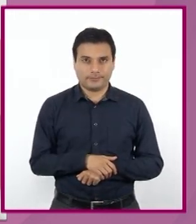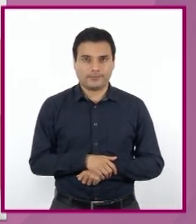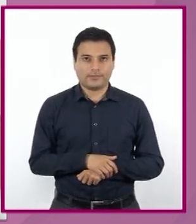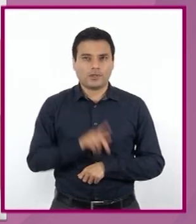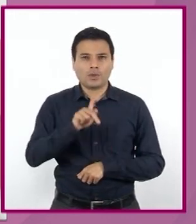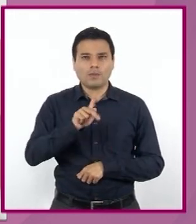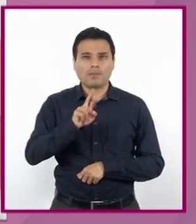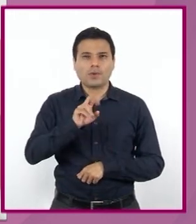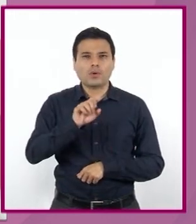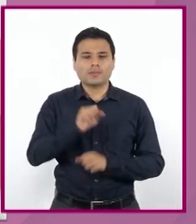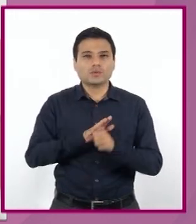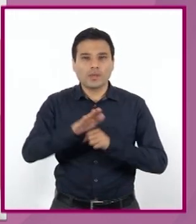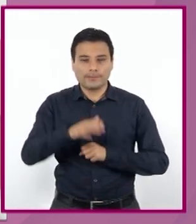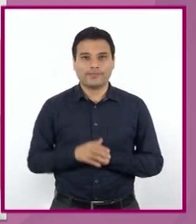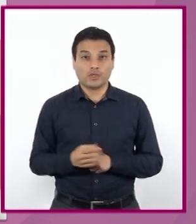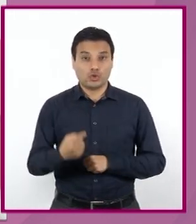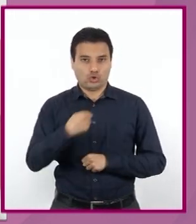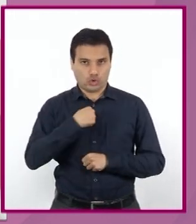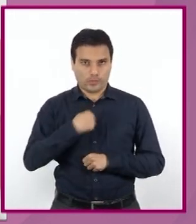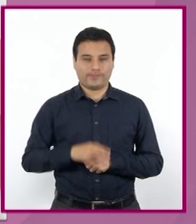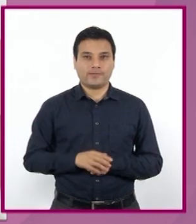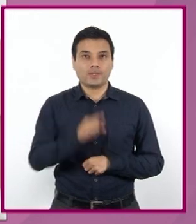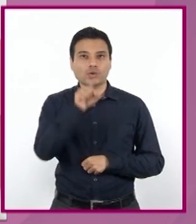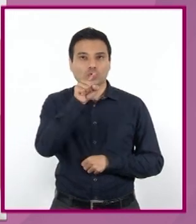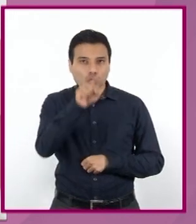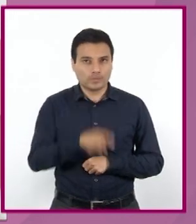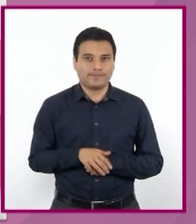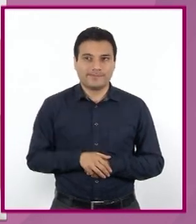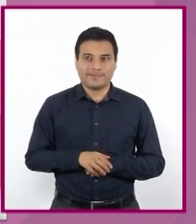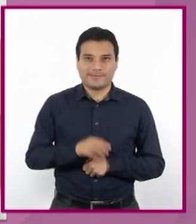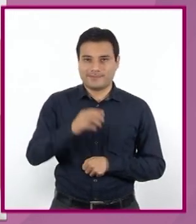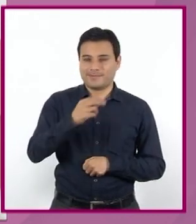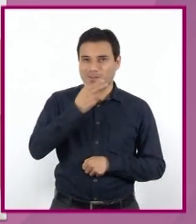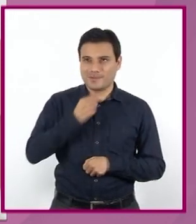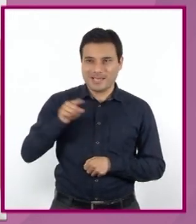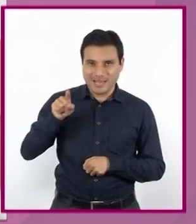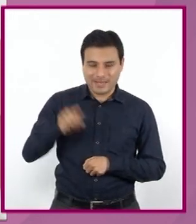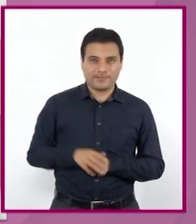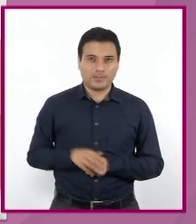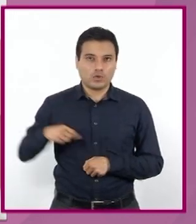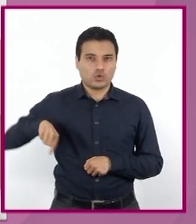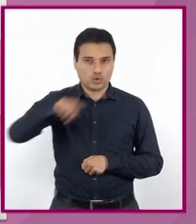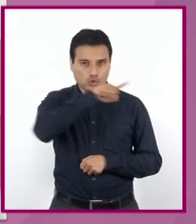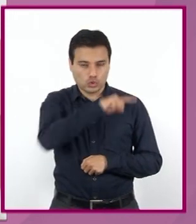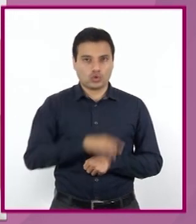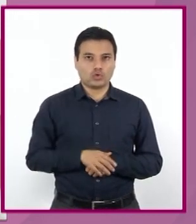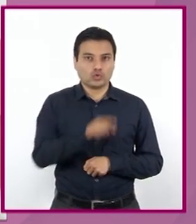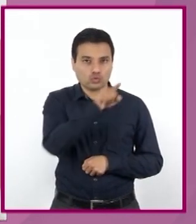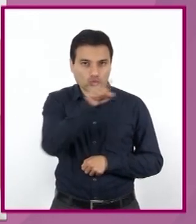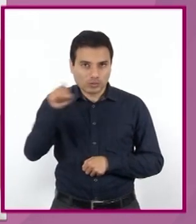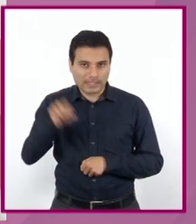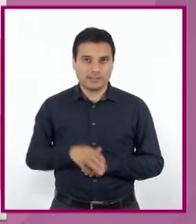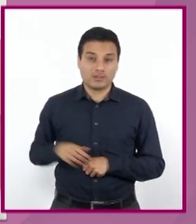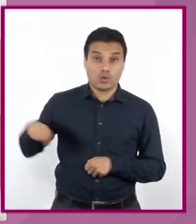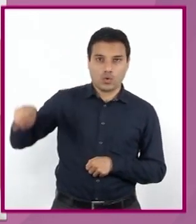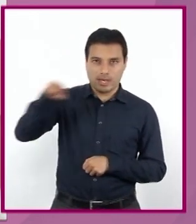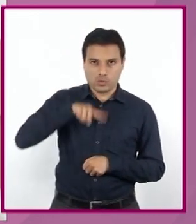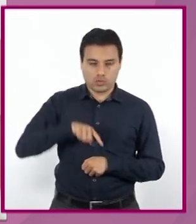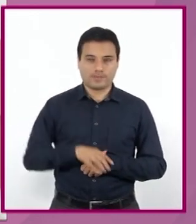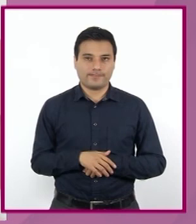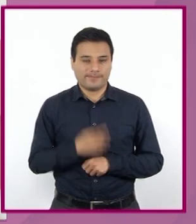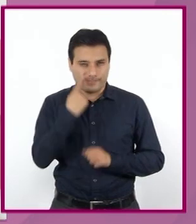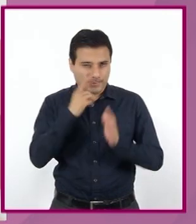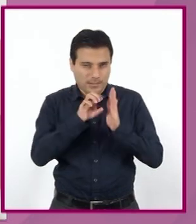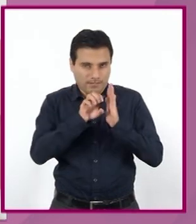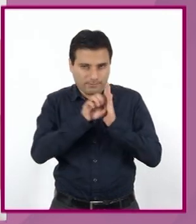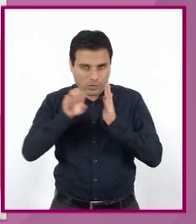son yo, tú, él, nosotros, ustedes, ellos. Por